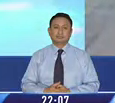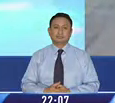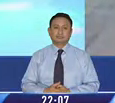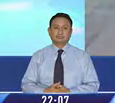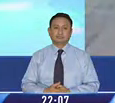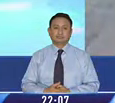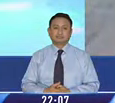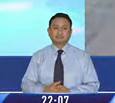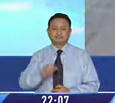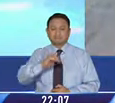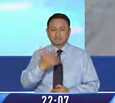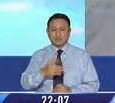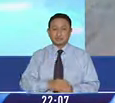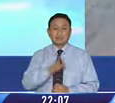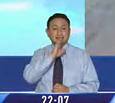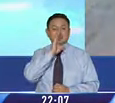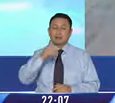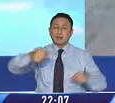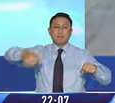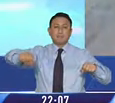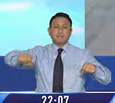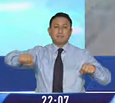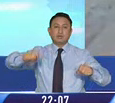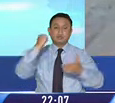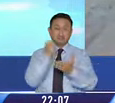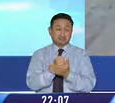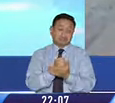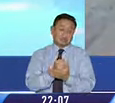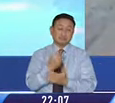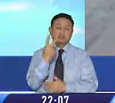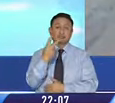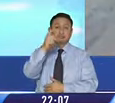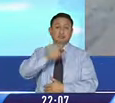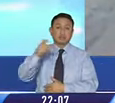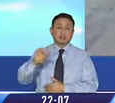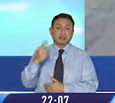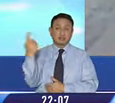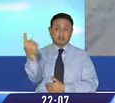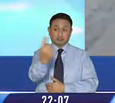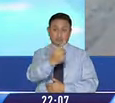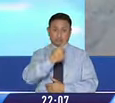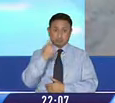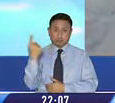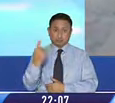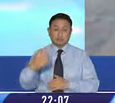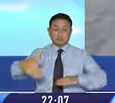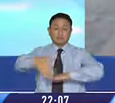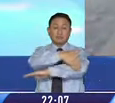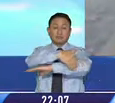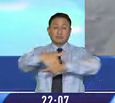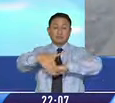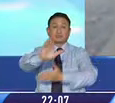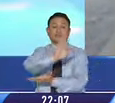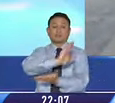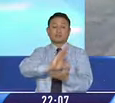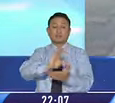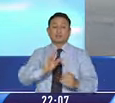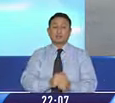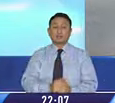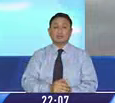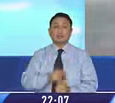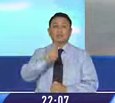Es habitual a bordo de una motocicleta sin placas. Dos sujetos merodeaban sigilosamente en las calles del barrio Rancho San